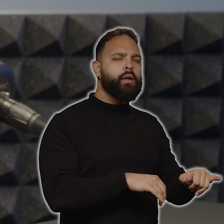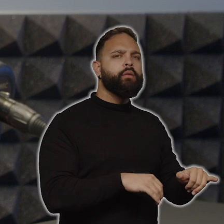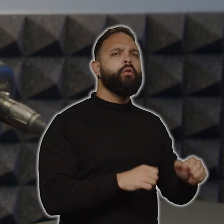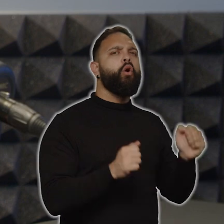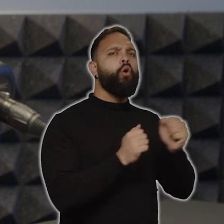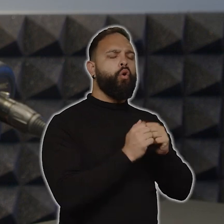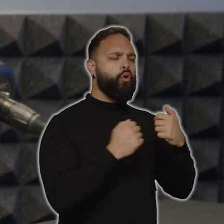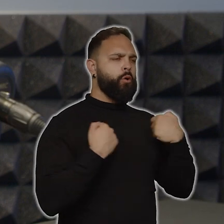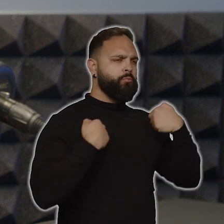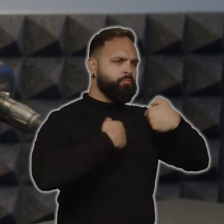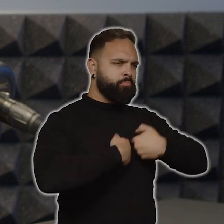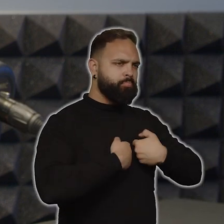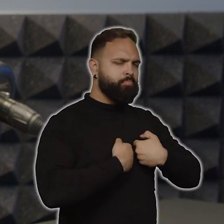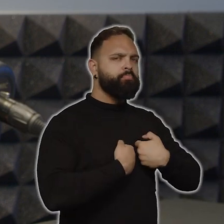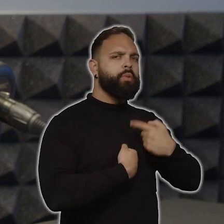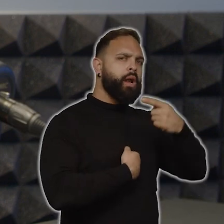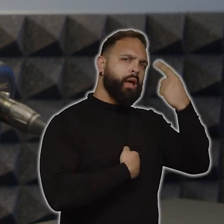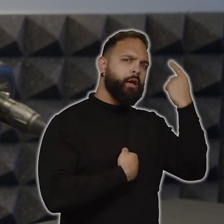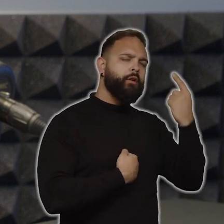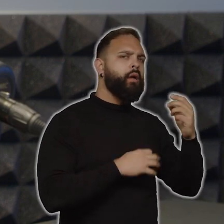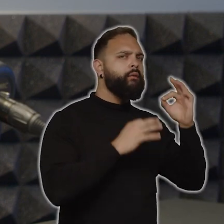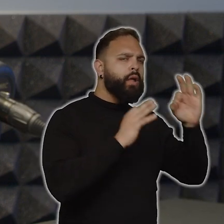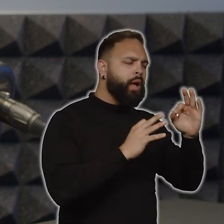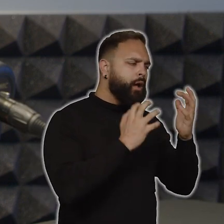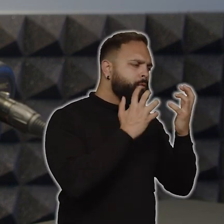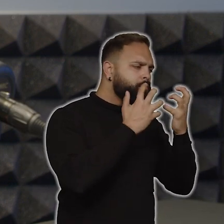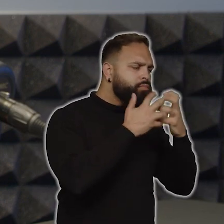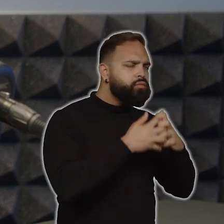con la toga obviamente, pero